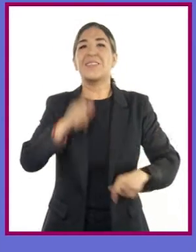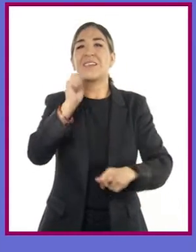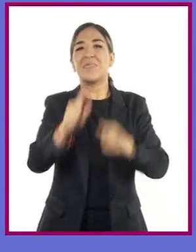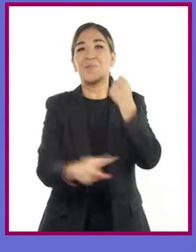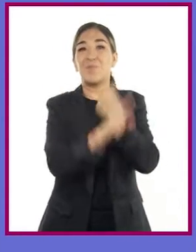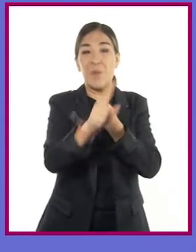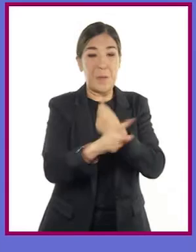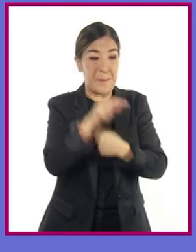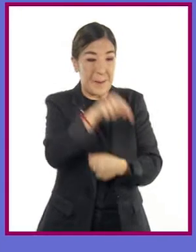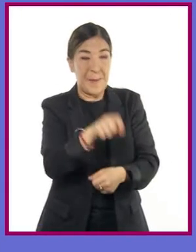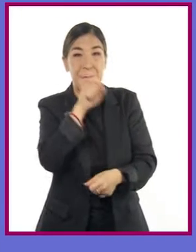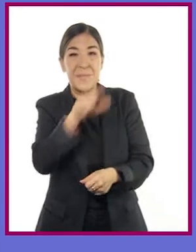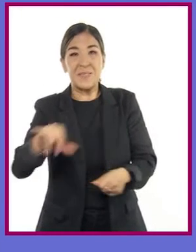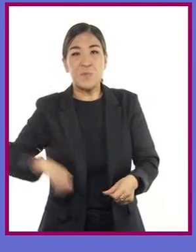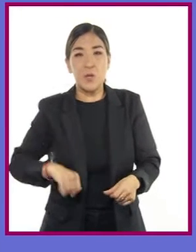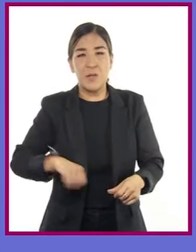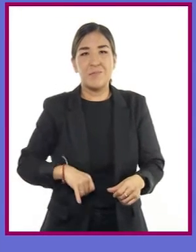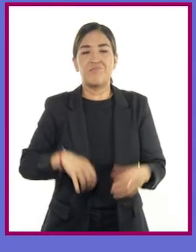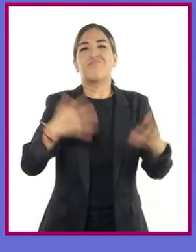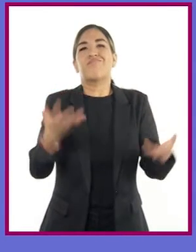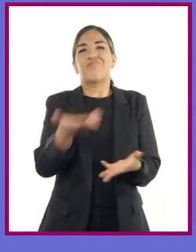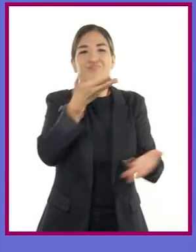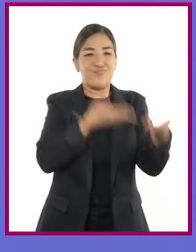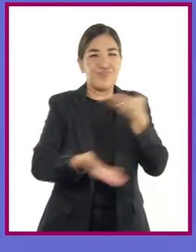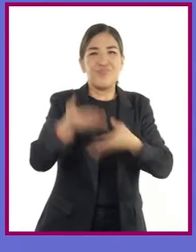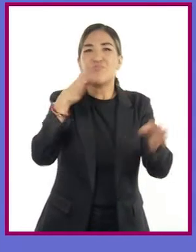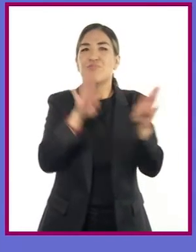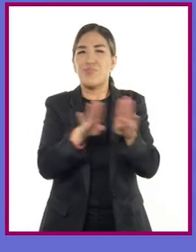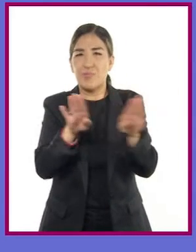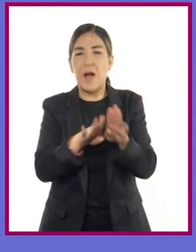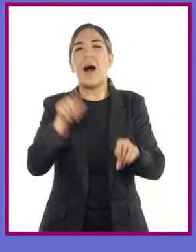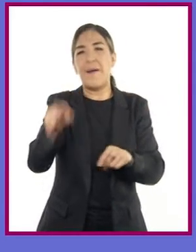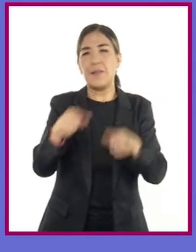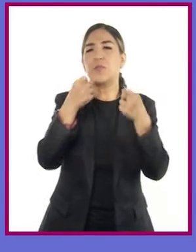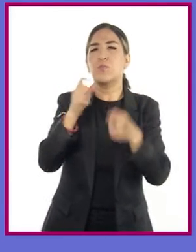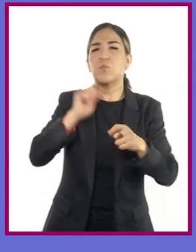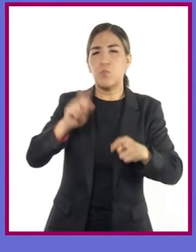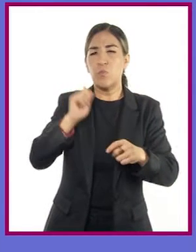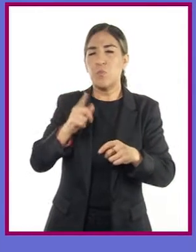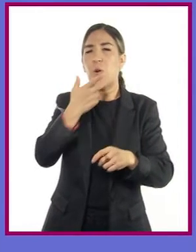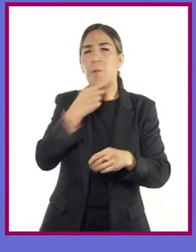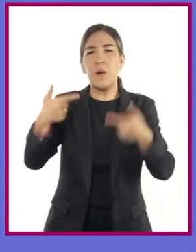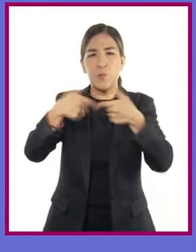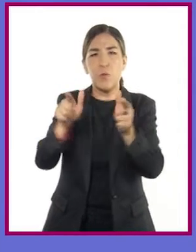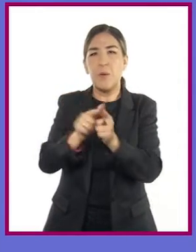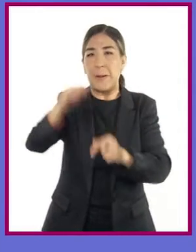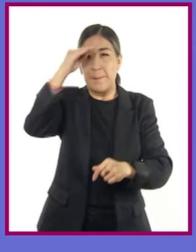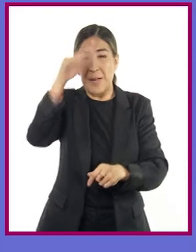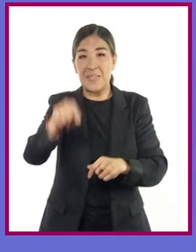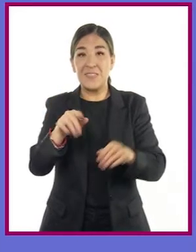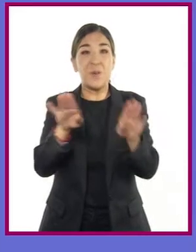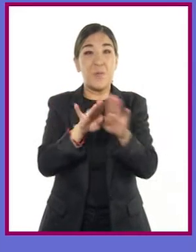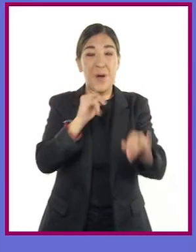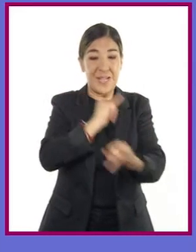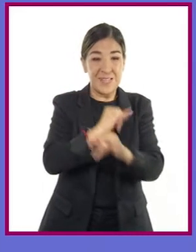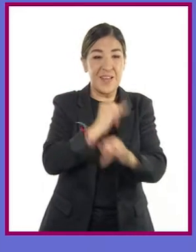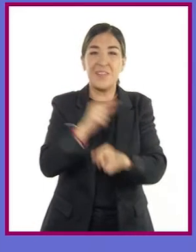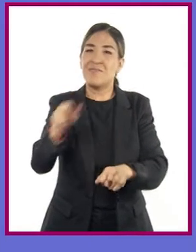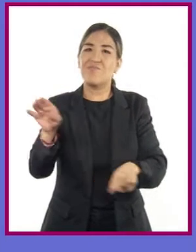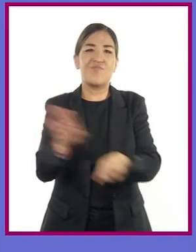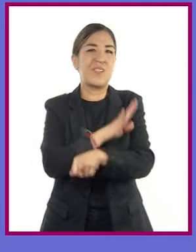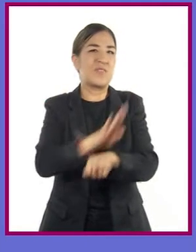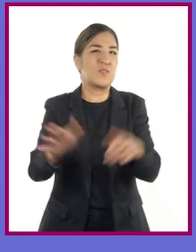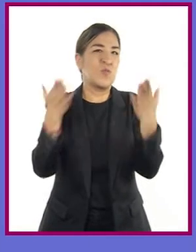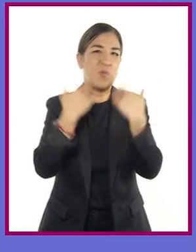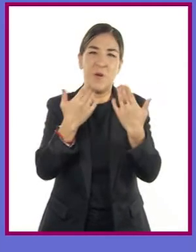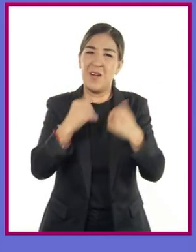el conflicto, con el conflicto mismo. Un sector de la sociedad argumenta que las redes sociales no reportan beneficios porque se usan